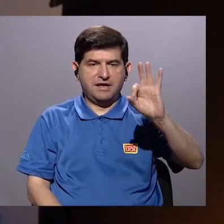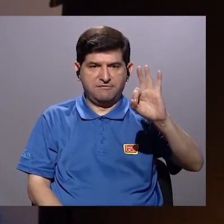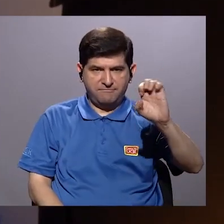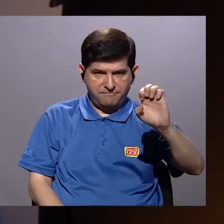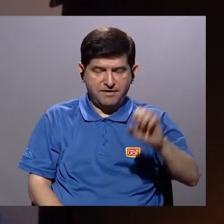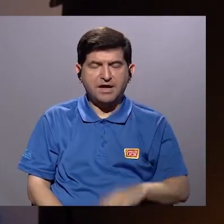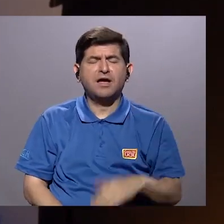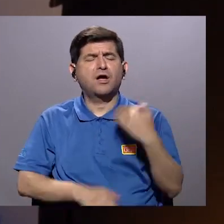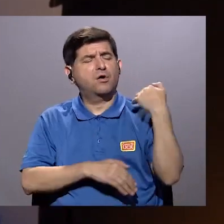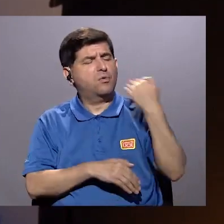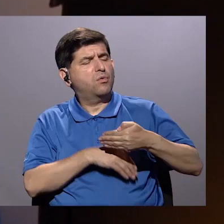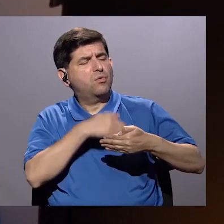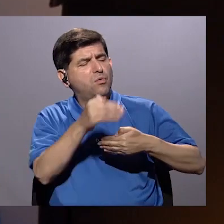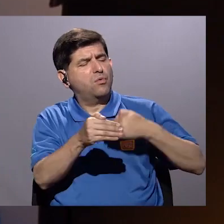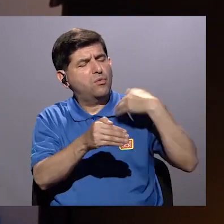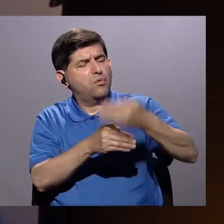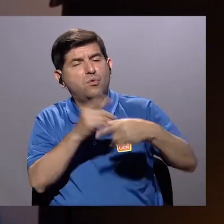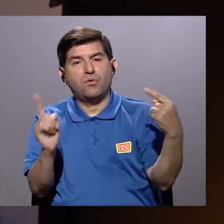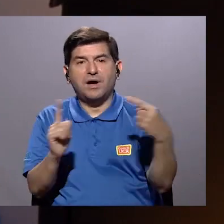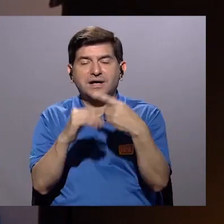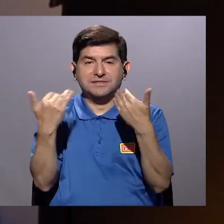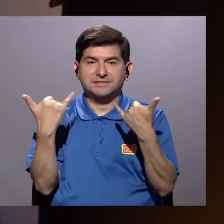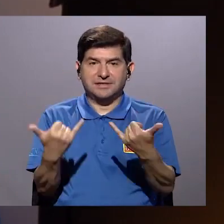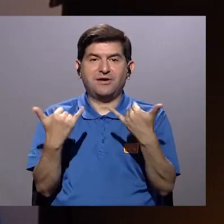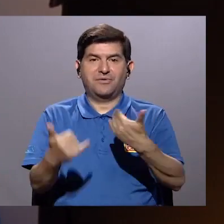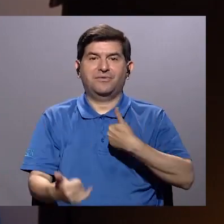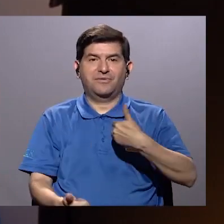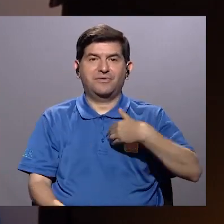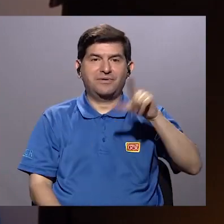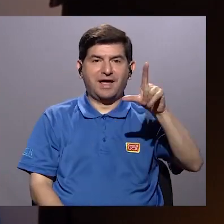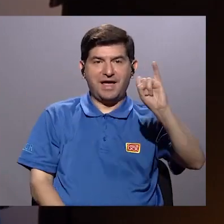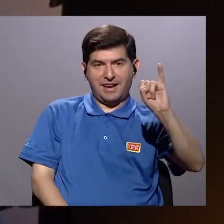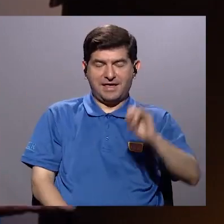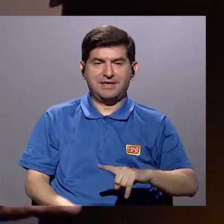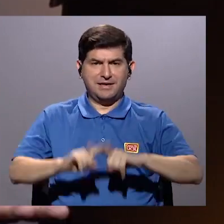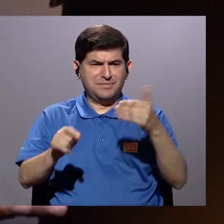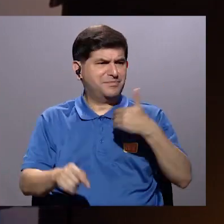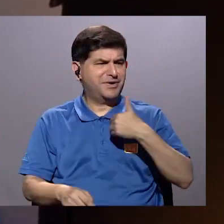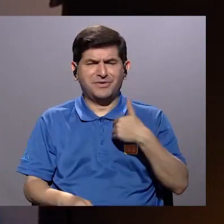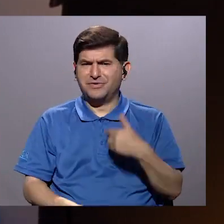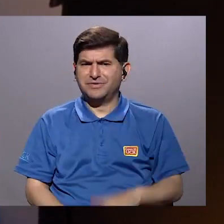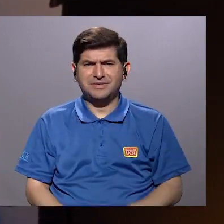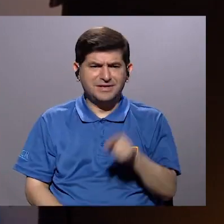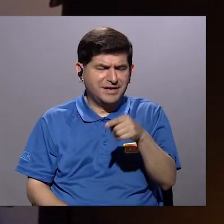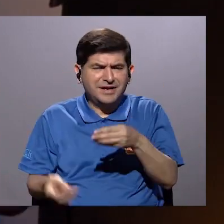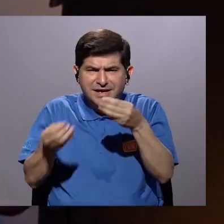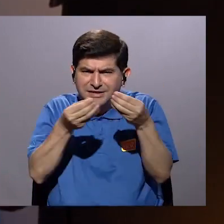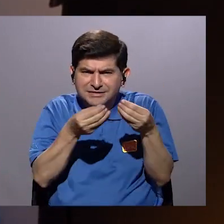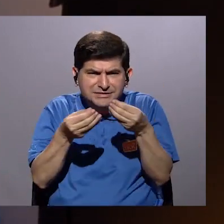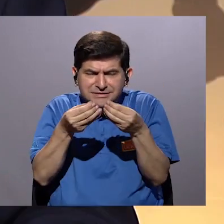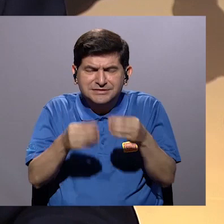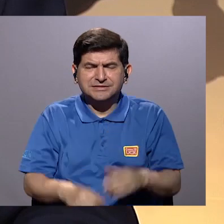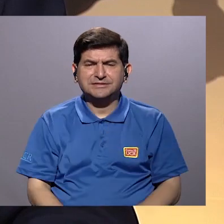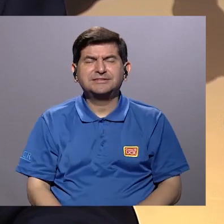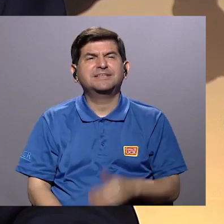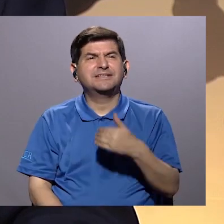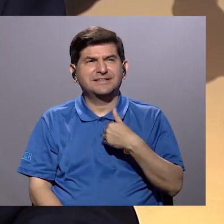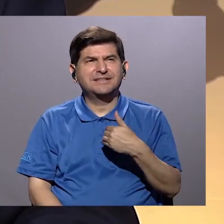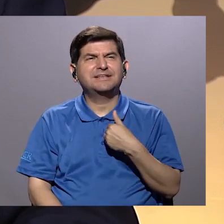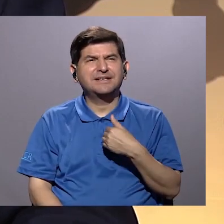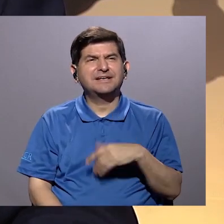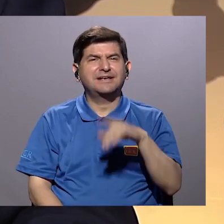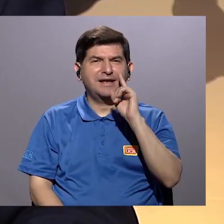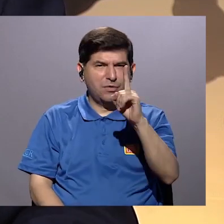fueron evolucionando hasta tener la de litio. La de litio se supone que no tiene electrolito. La de litio tiene un